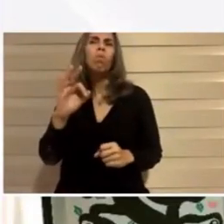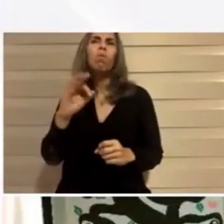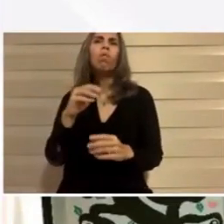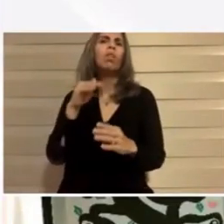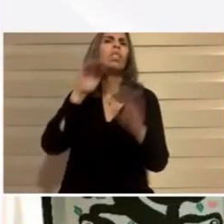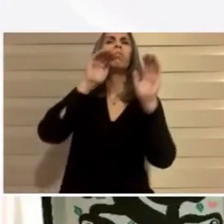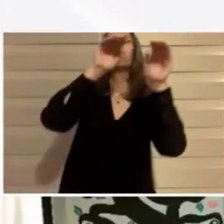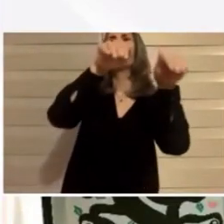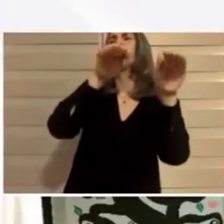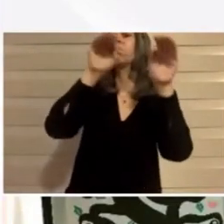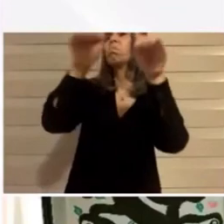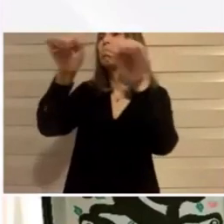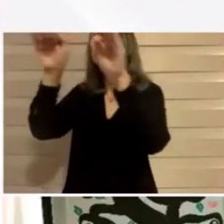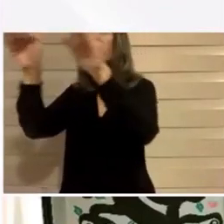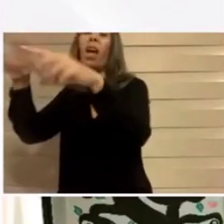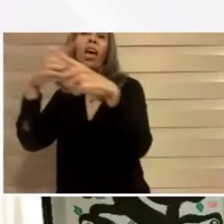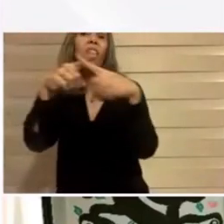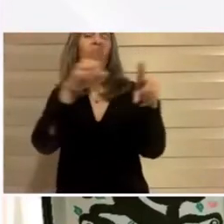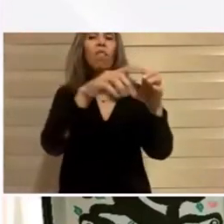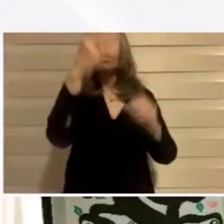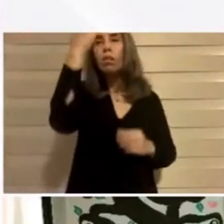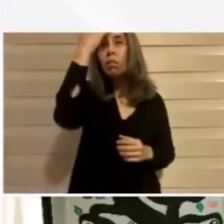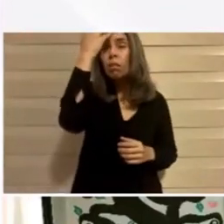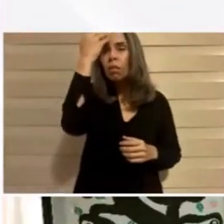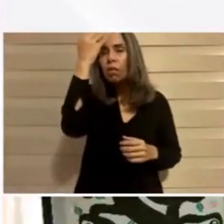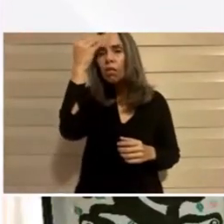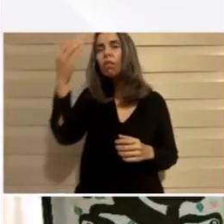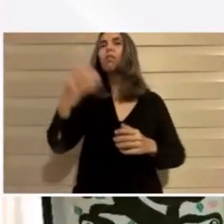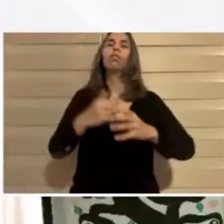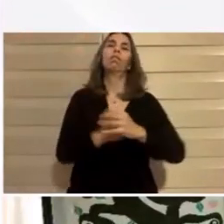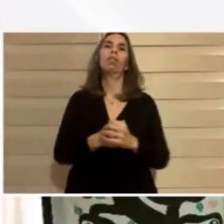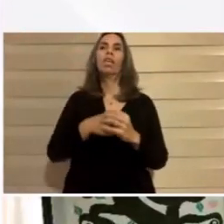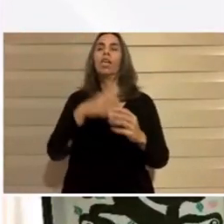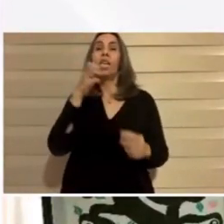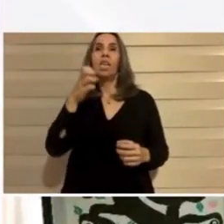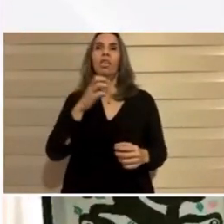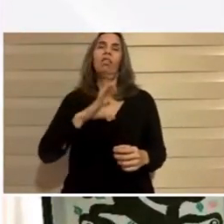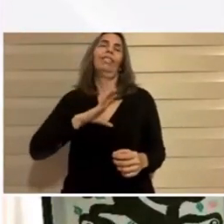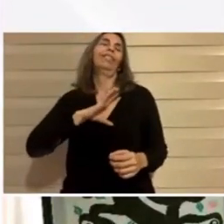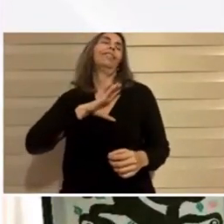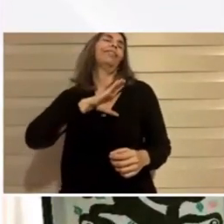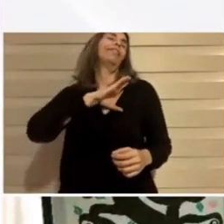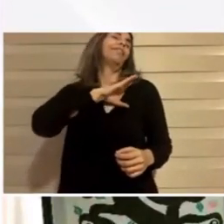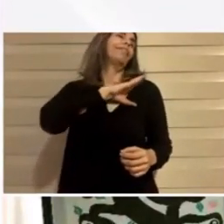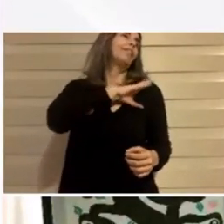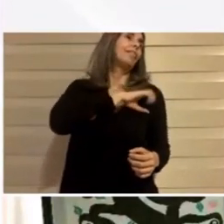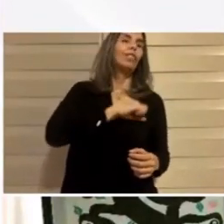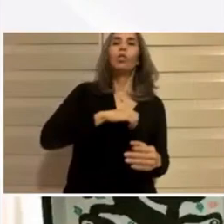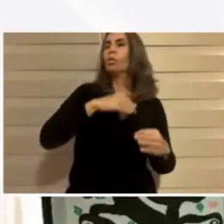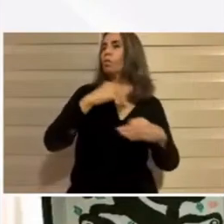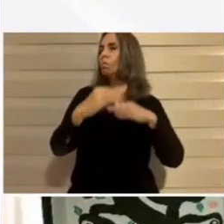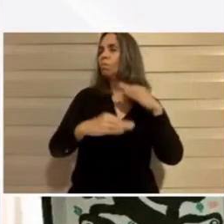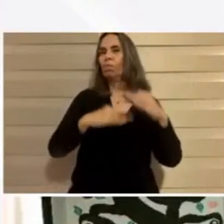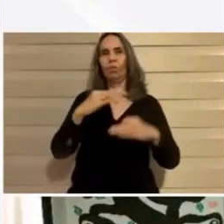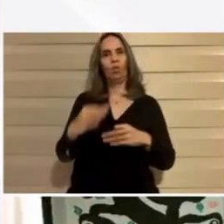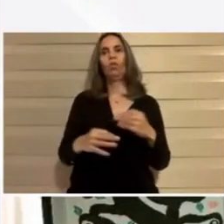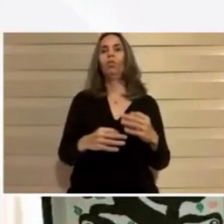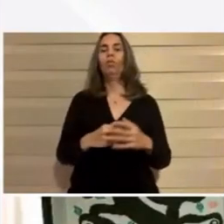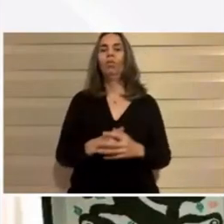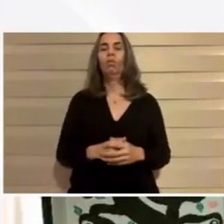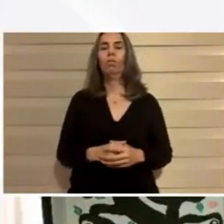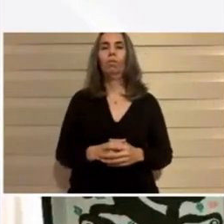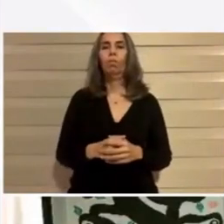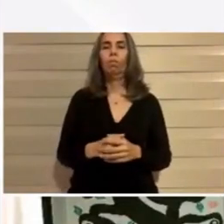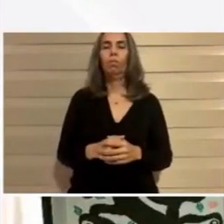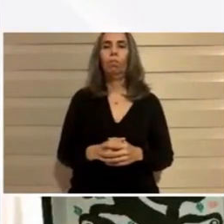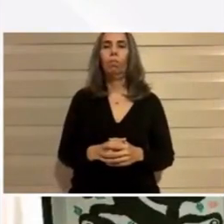el conocimiento. Y eso es un gozo y un disfrute que ojalá lo abracen, ojalá lo hagan suyo. Y no